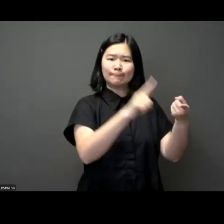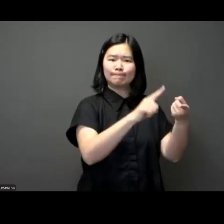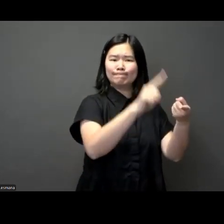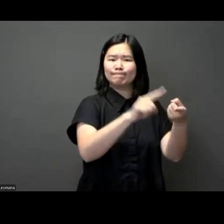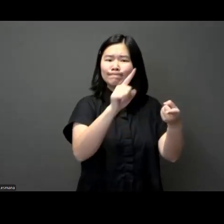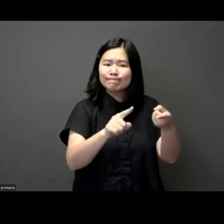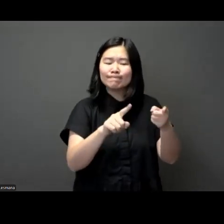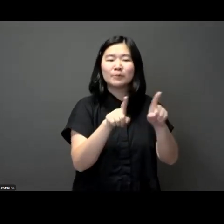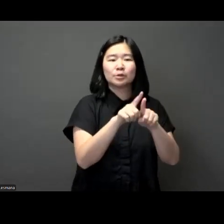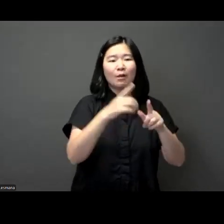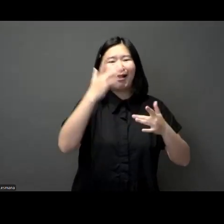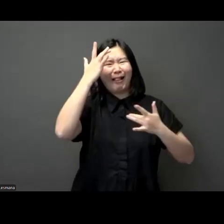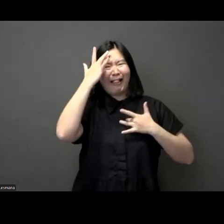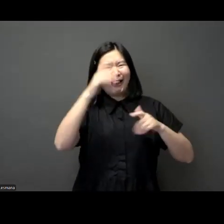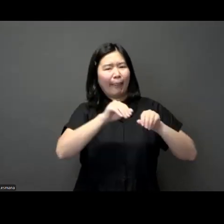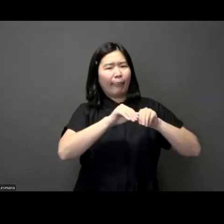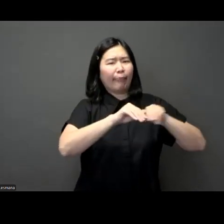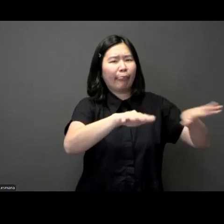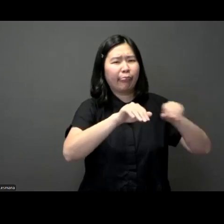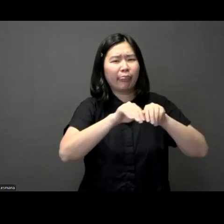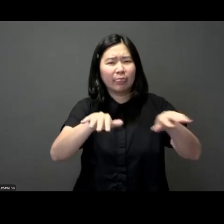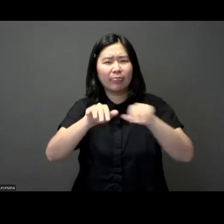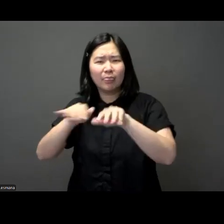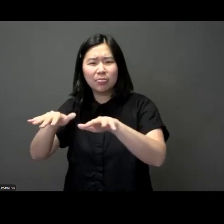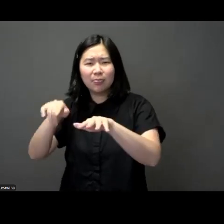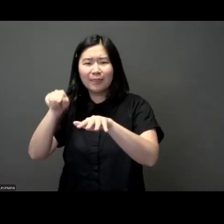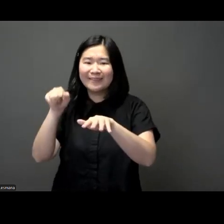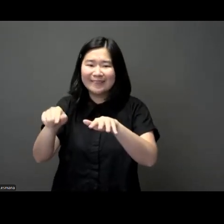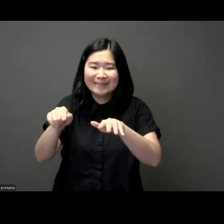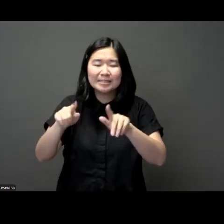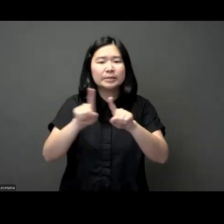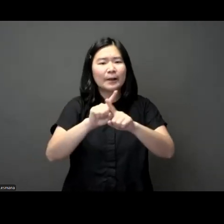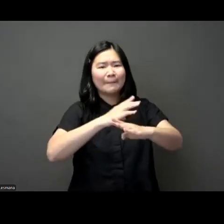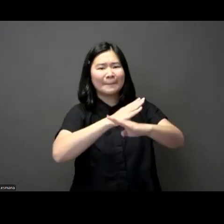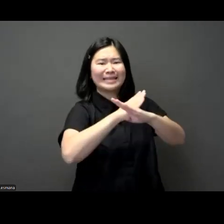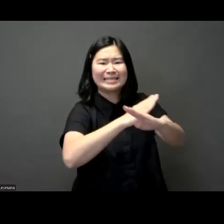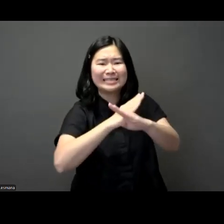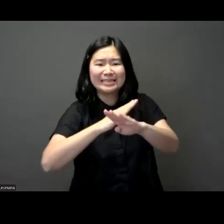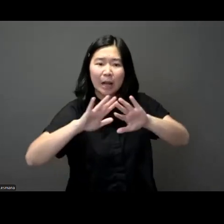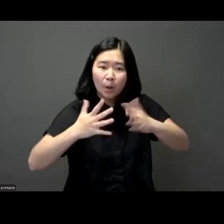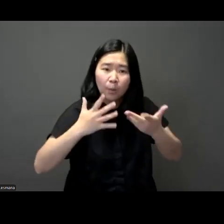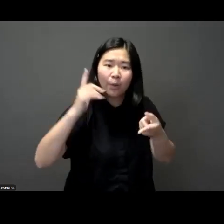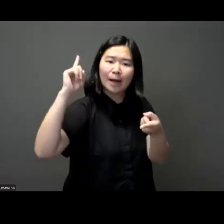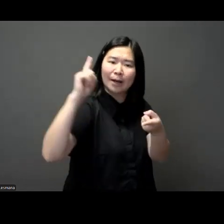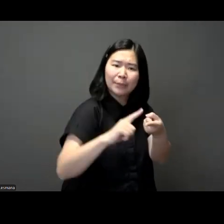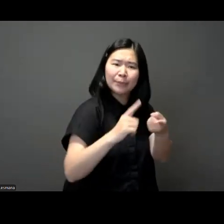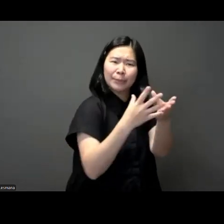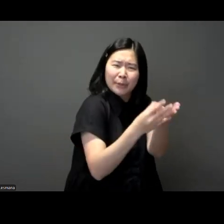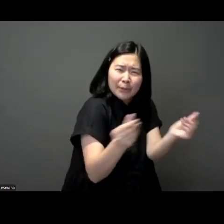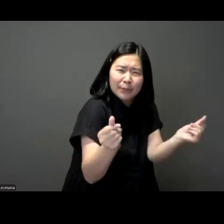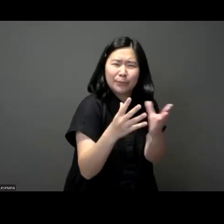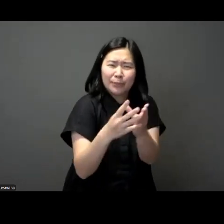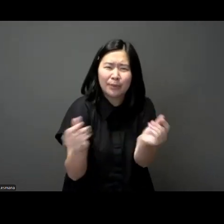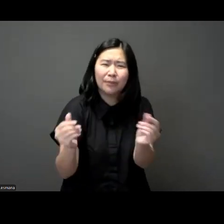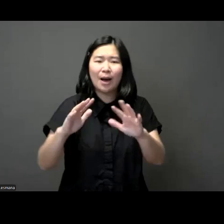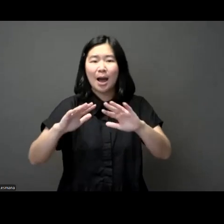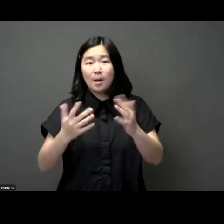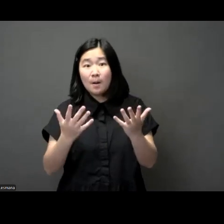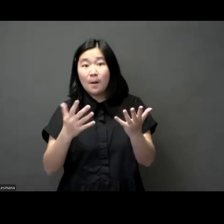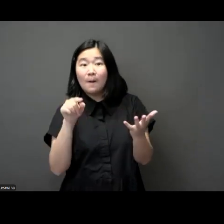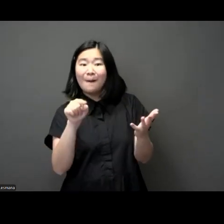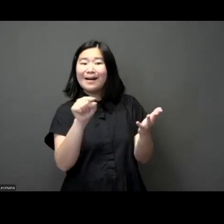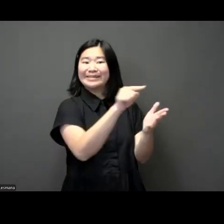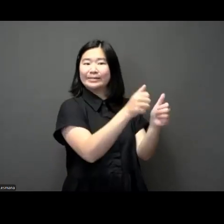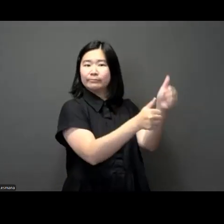Transmitibles y también el Departamento de Prevención y Control de Enfermedades. Esto no